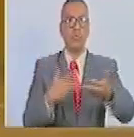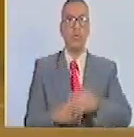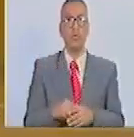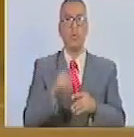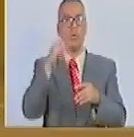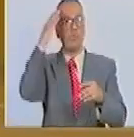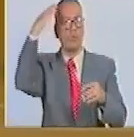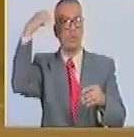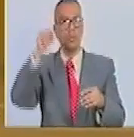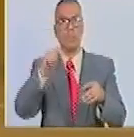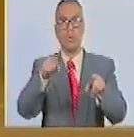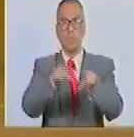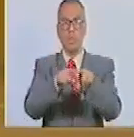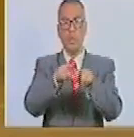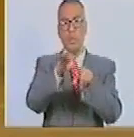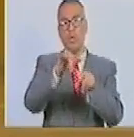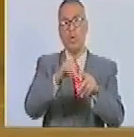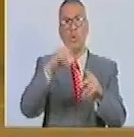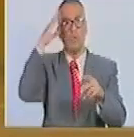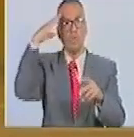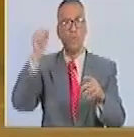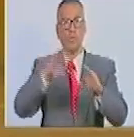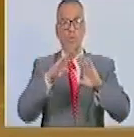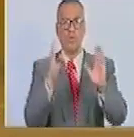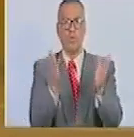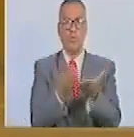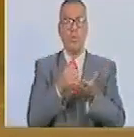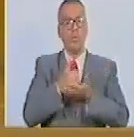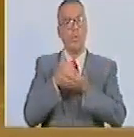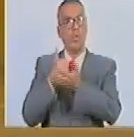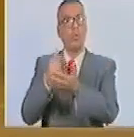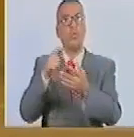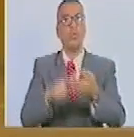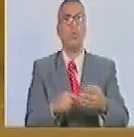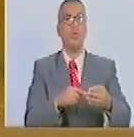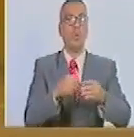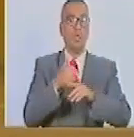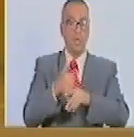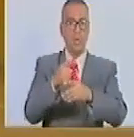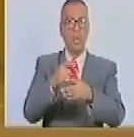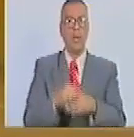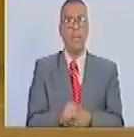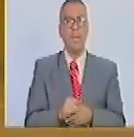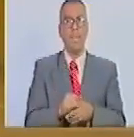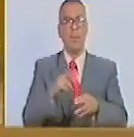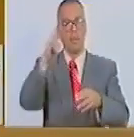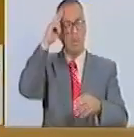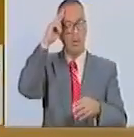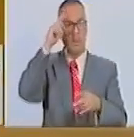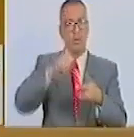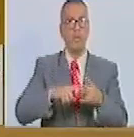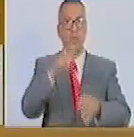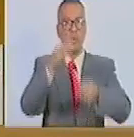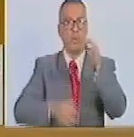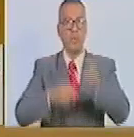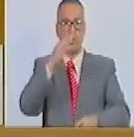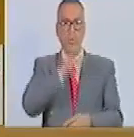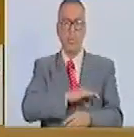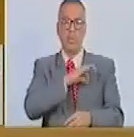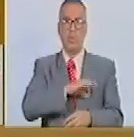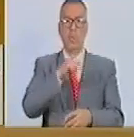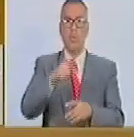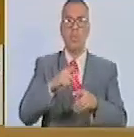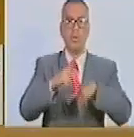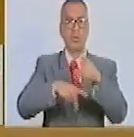un sueño común, el sueño de un mundo de cooperación, de solidaridad, de respeto, de justicia social,